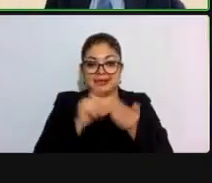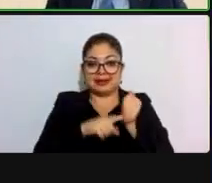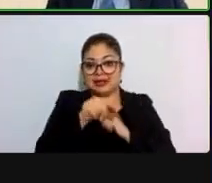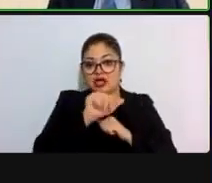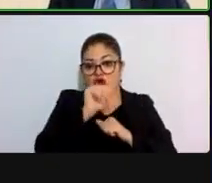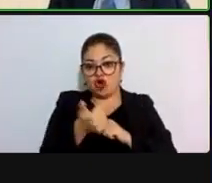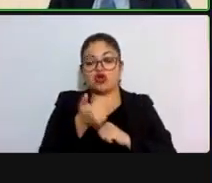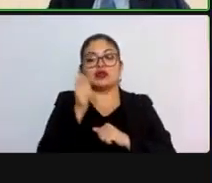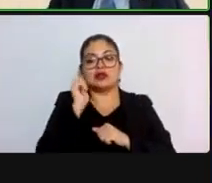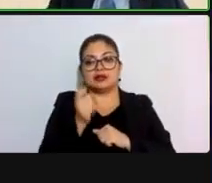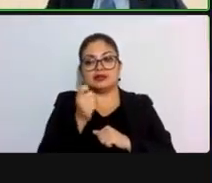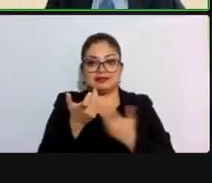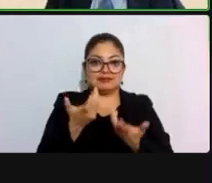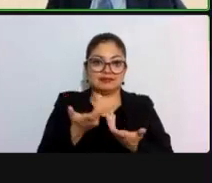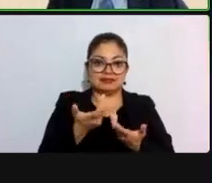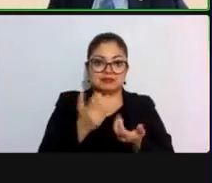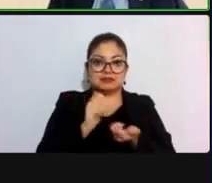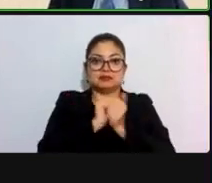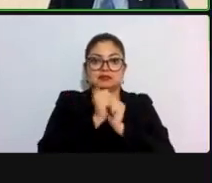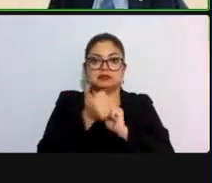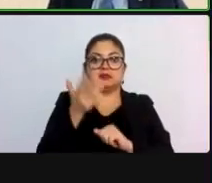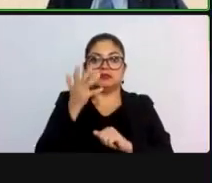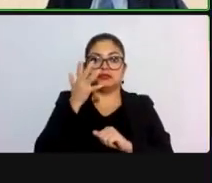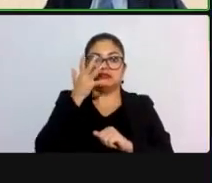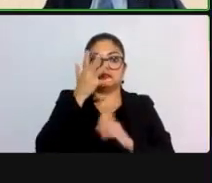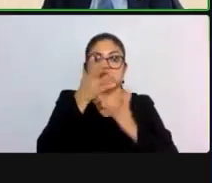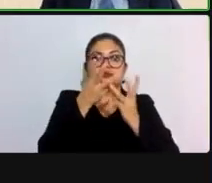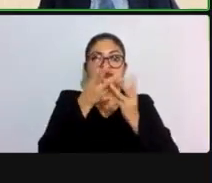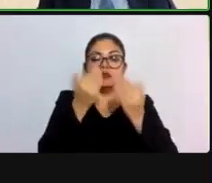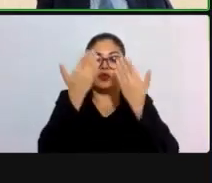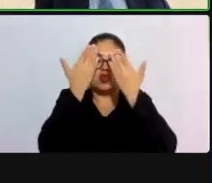y desaparece con el tiempo. Hay deportes muy